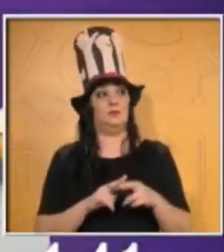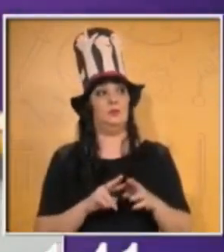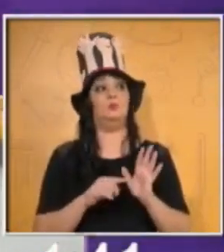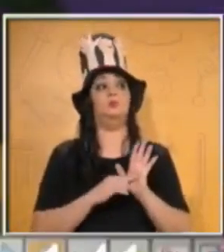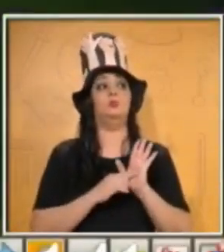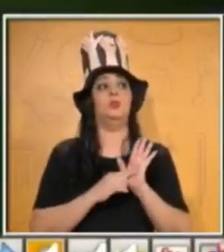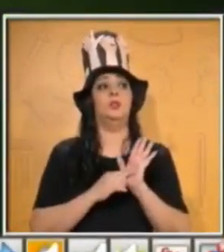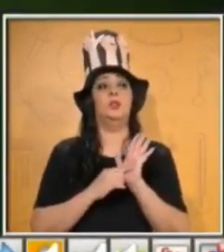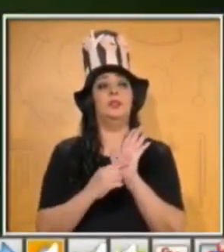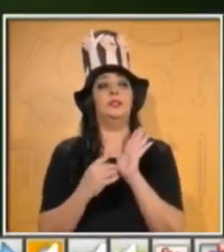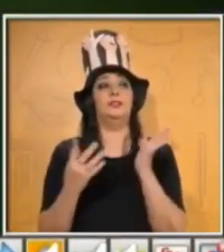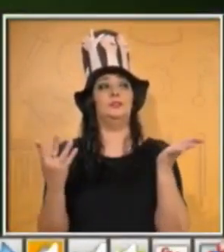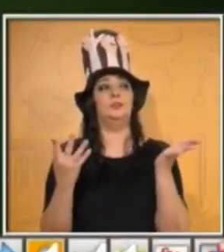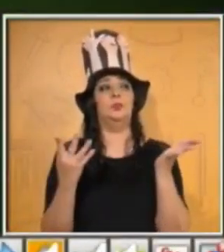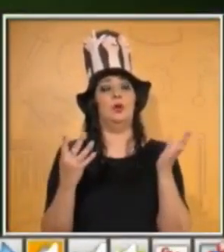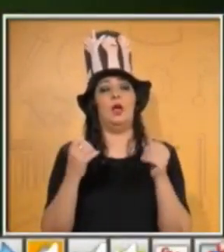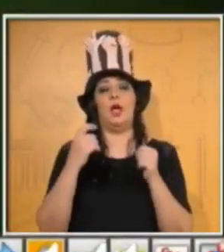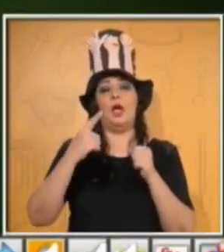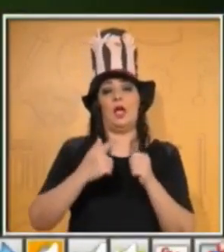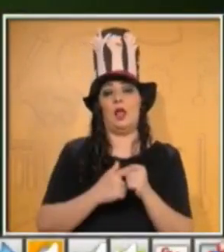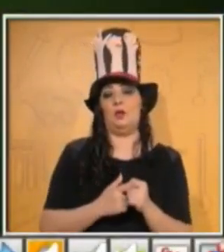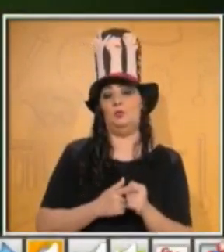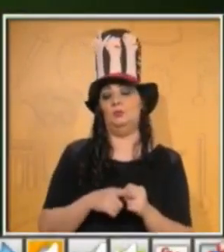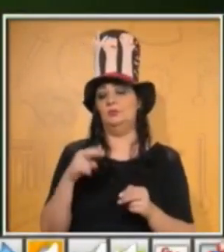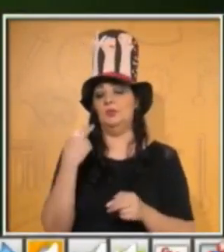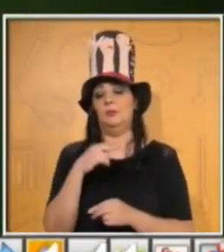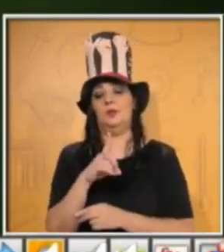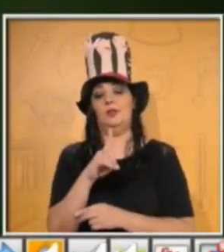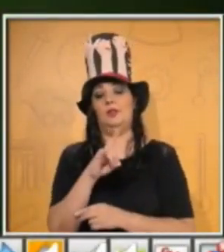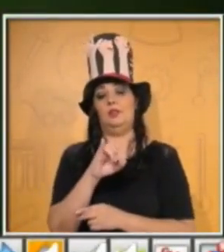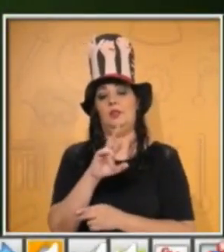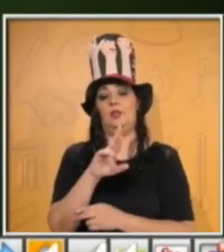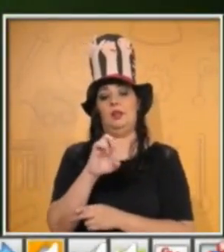en práctica algo, que en este caso es la dirección.